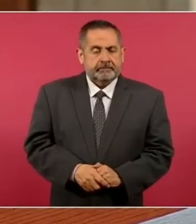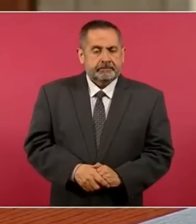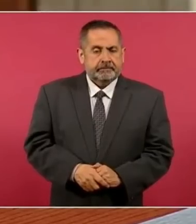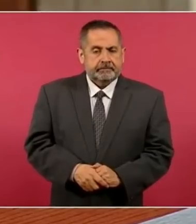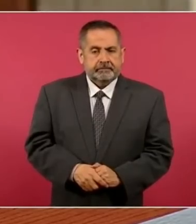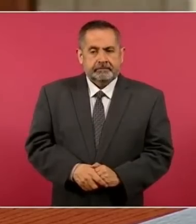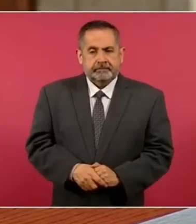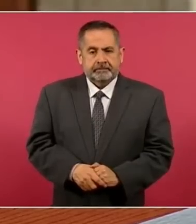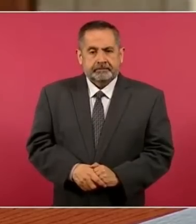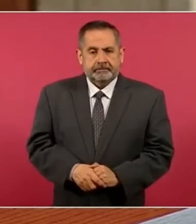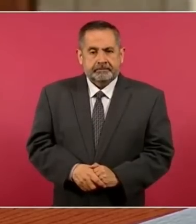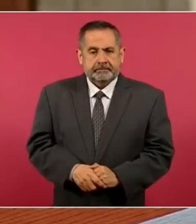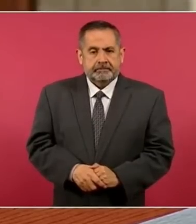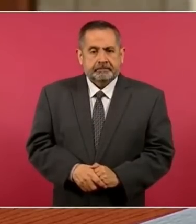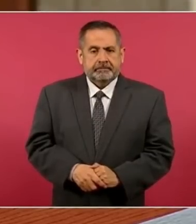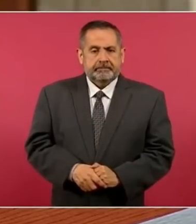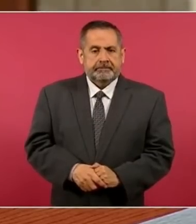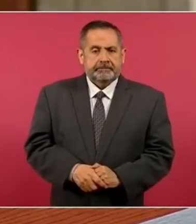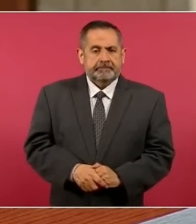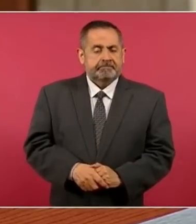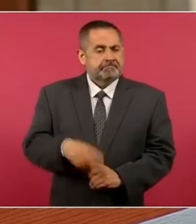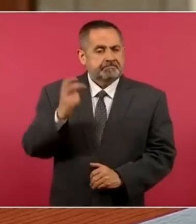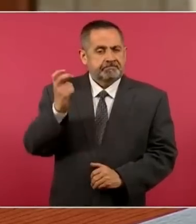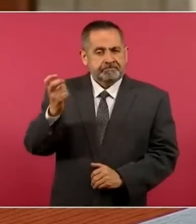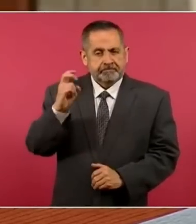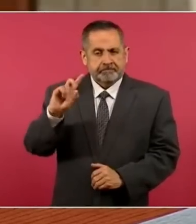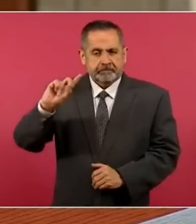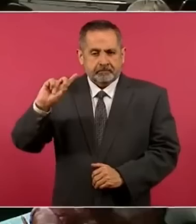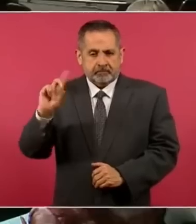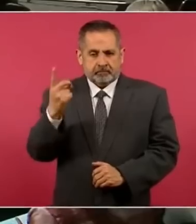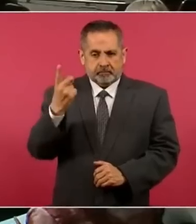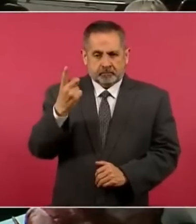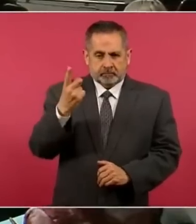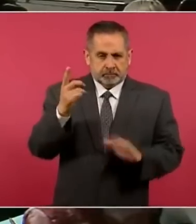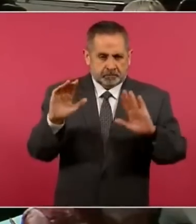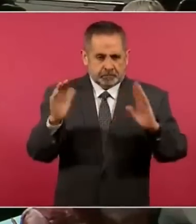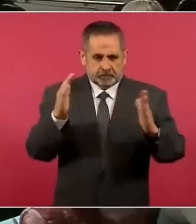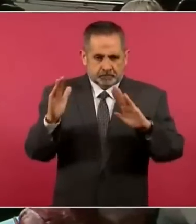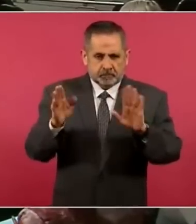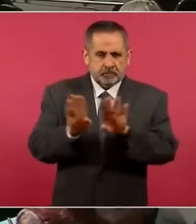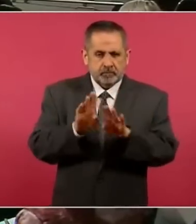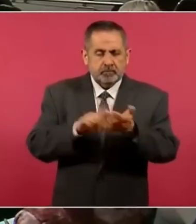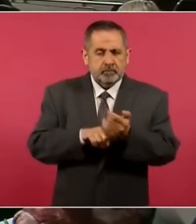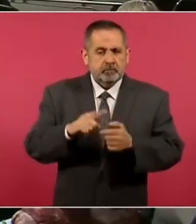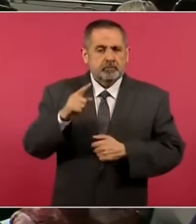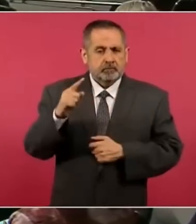Esta es la variación del tipo de cambio. ¿Cómo está el peso con